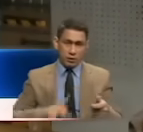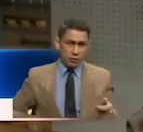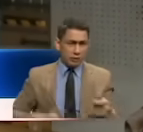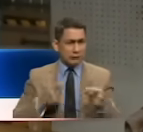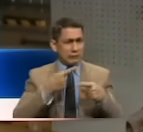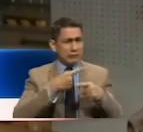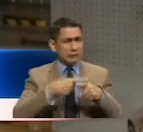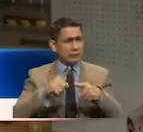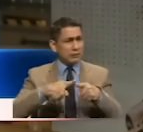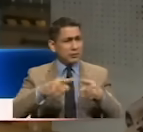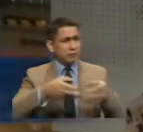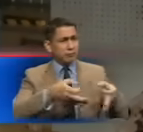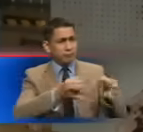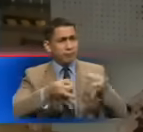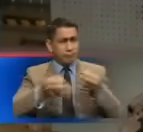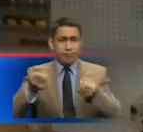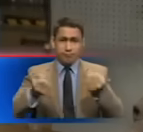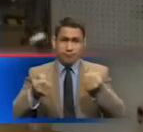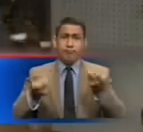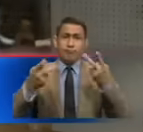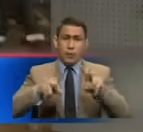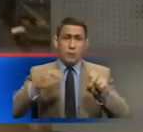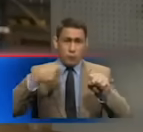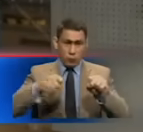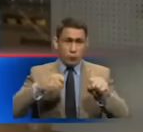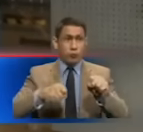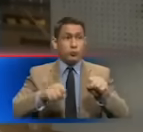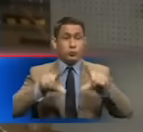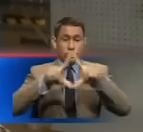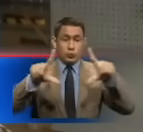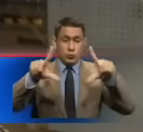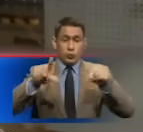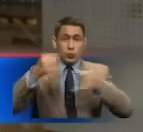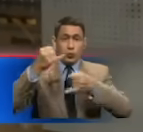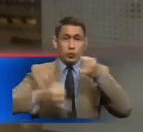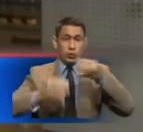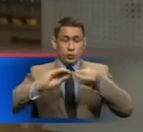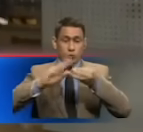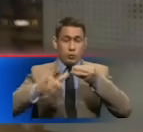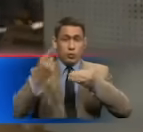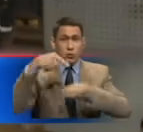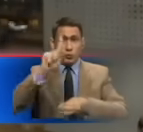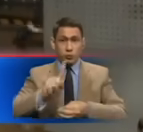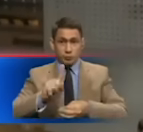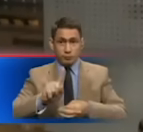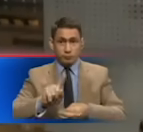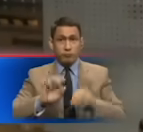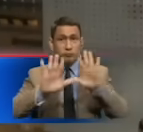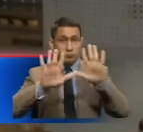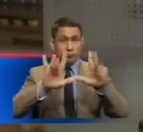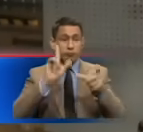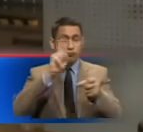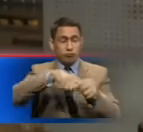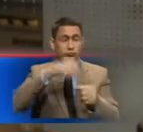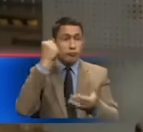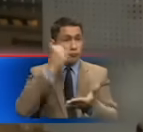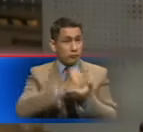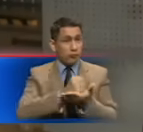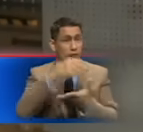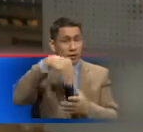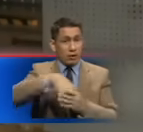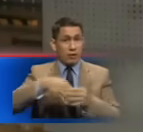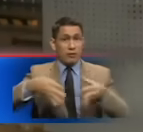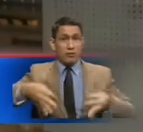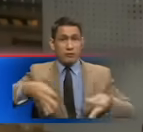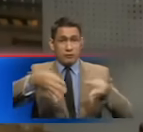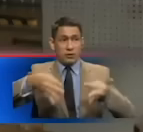particulares y motos, cuyo último dígito de la placa termina en 1, tienen que hacer la matriculación en el mes de febrero. Si no la realizan en el